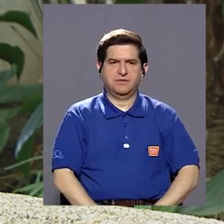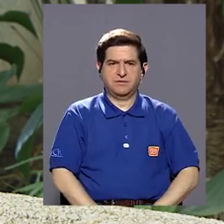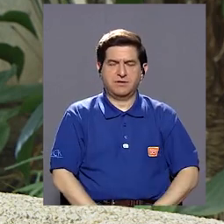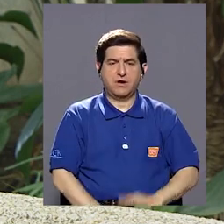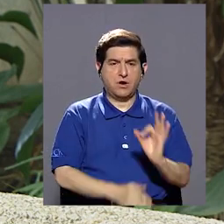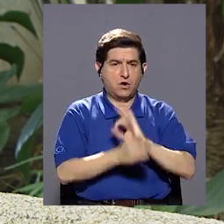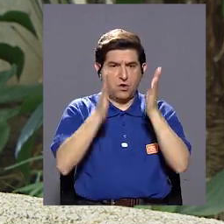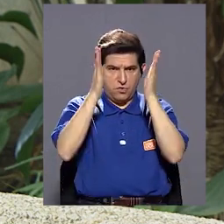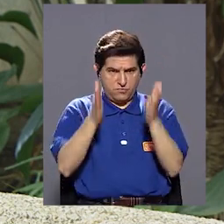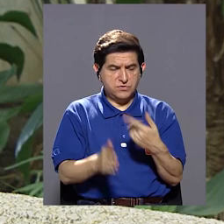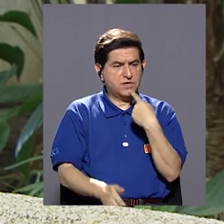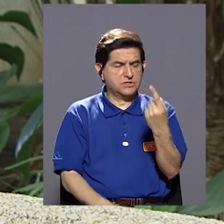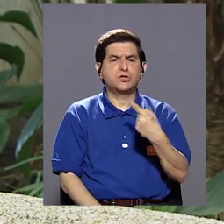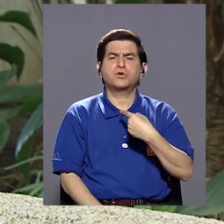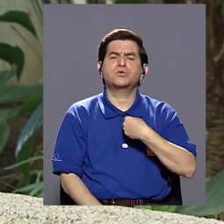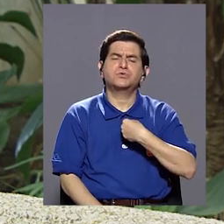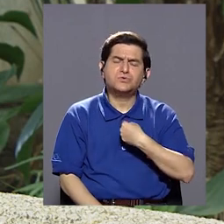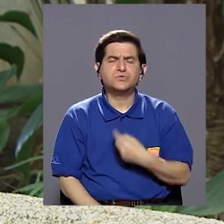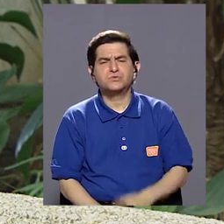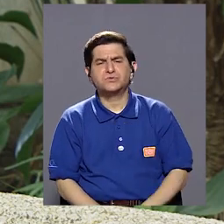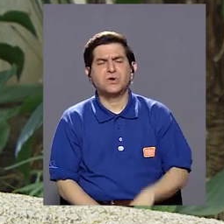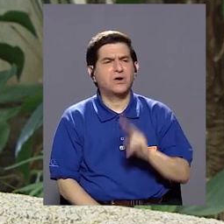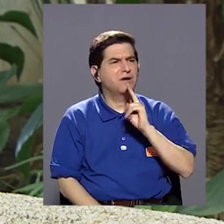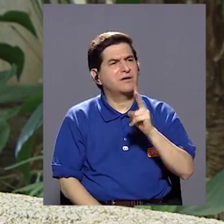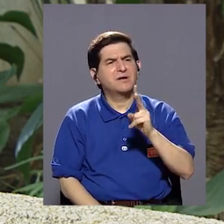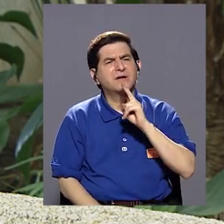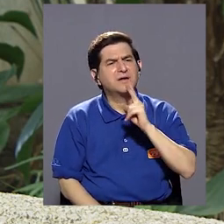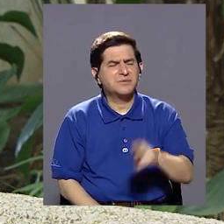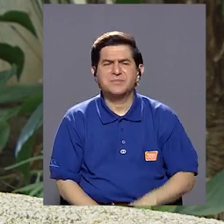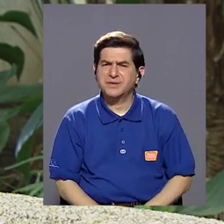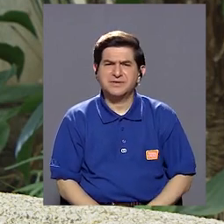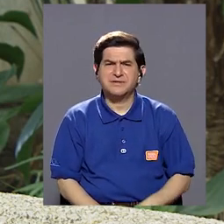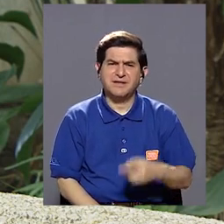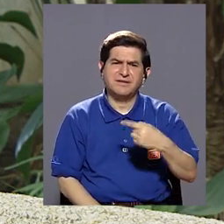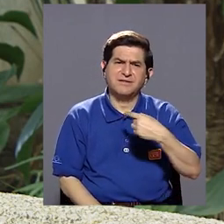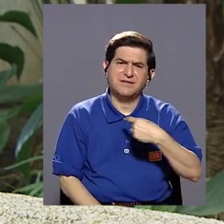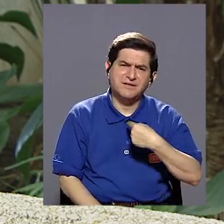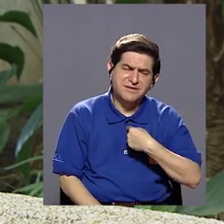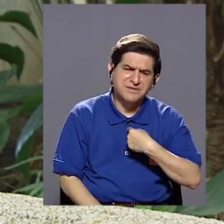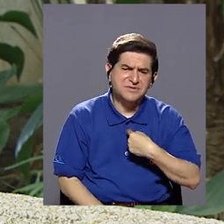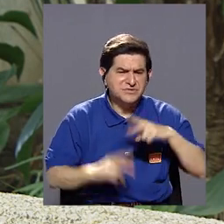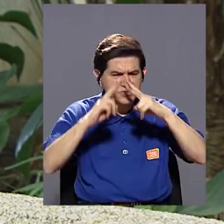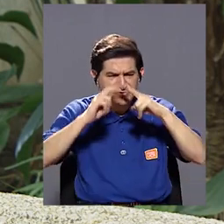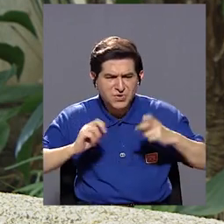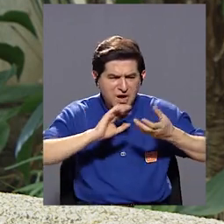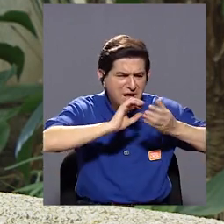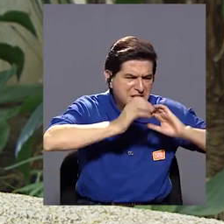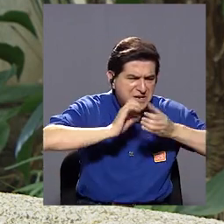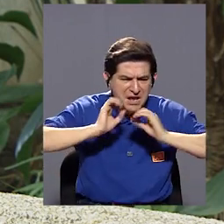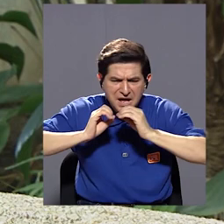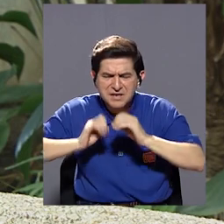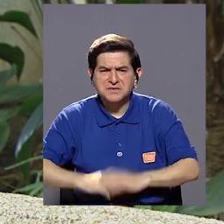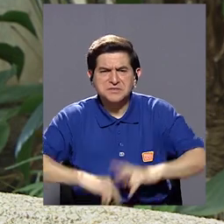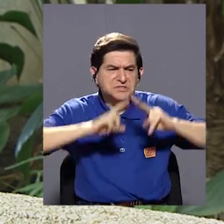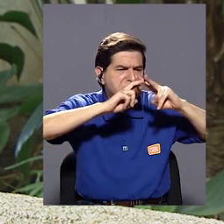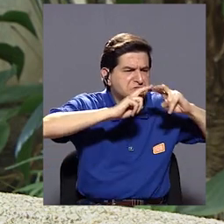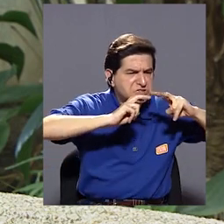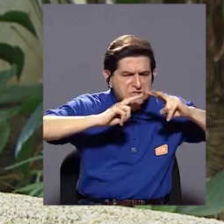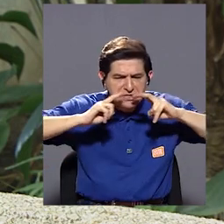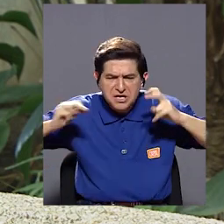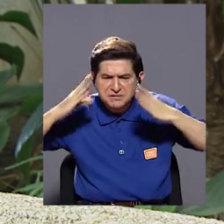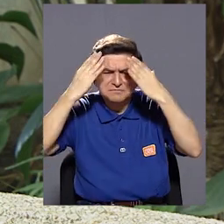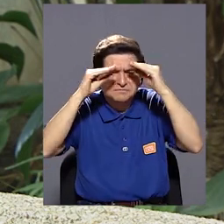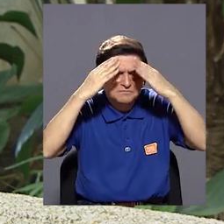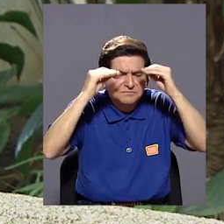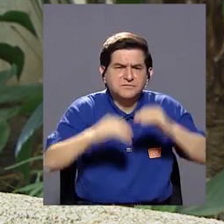solicitar como funcionario y decir, es que yo realmente hago análisis de datos,